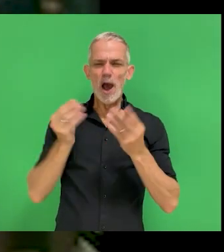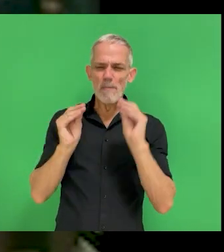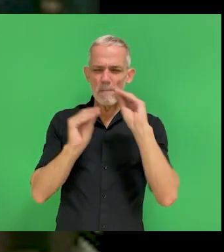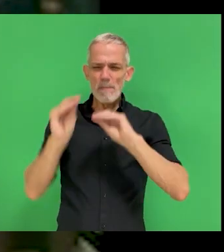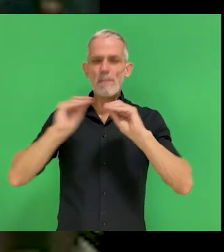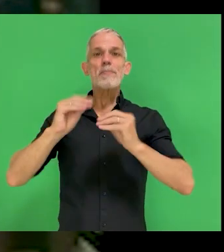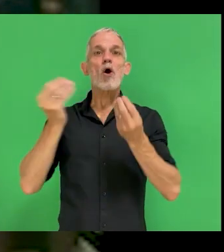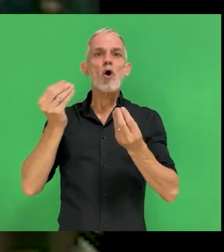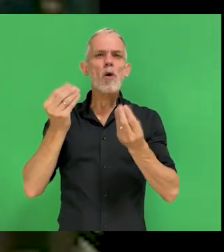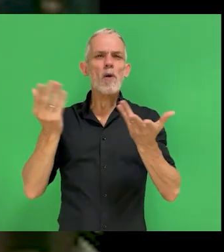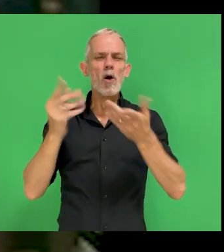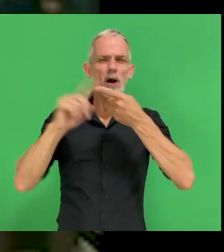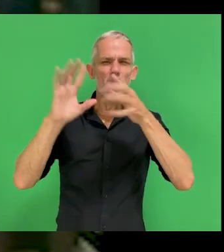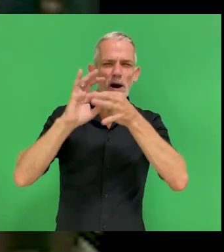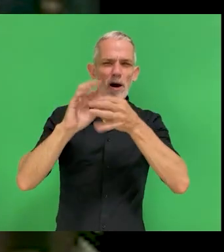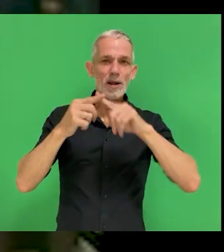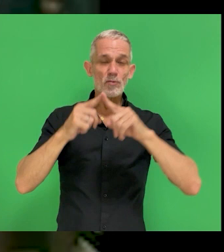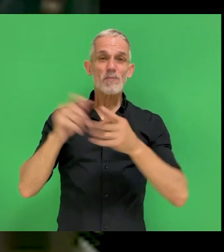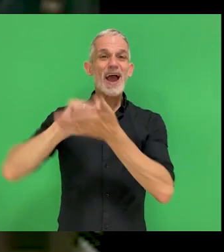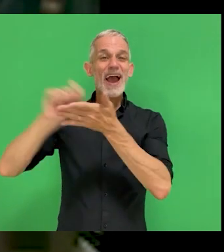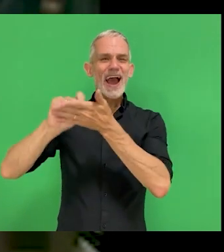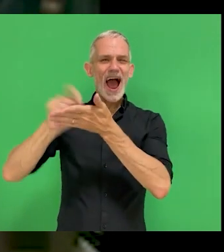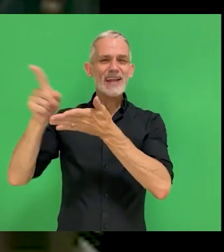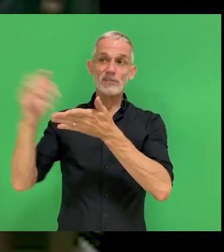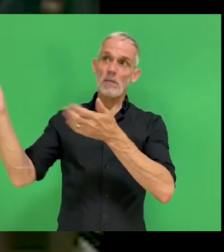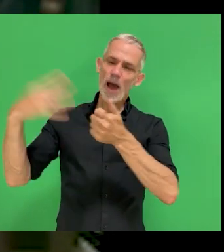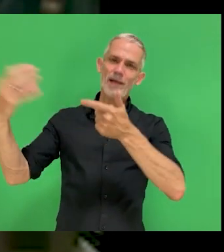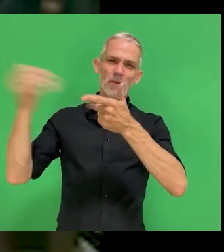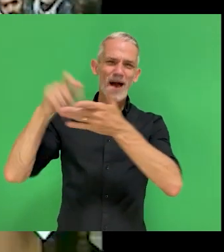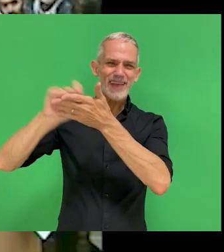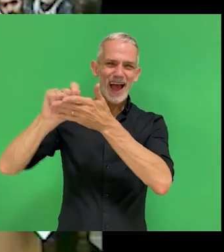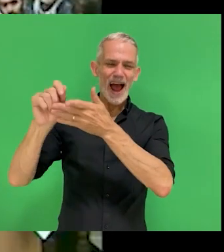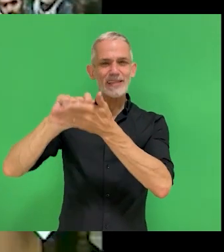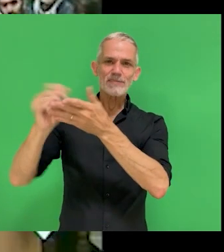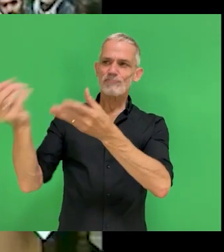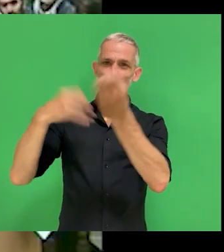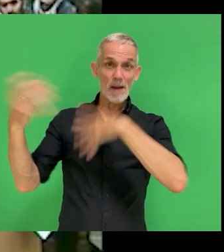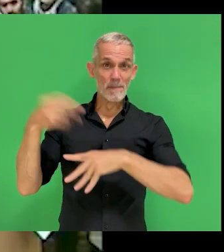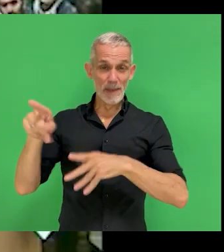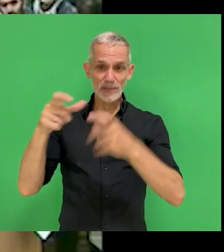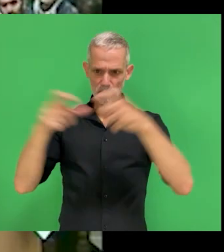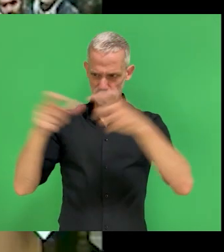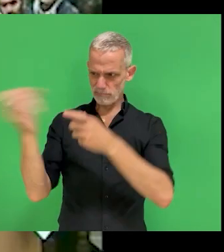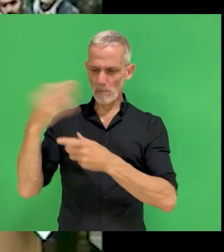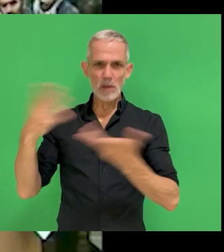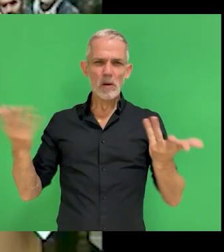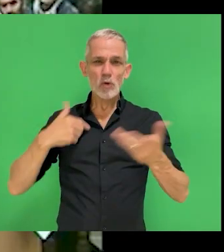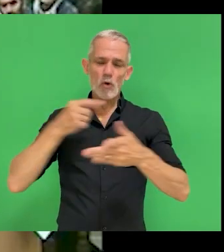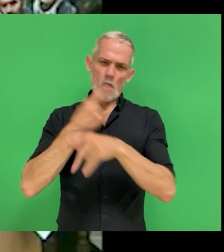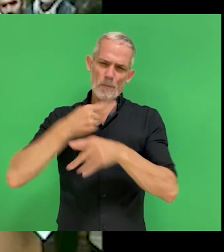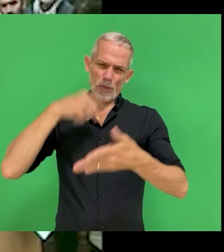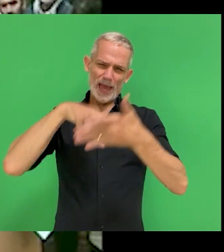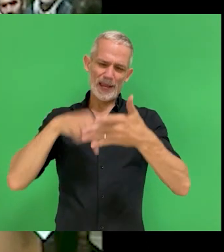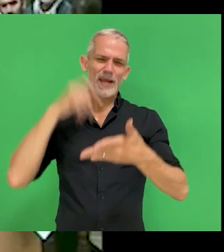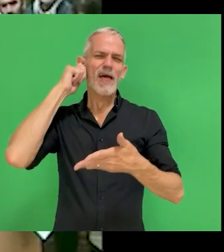él fue a partir de unas cartas que él me enviaba, y eran cartas que yo no podía leer, por